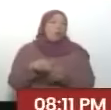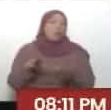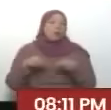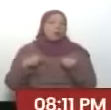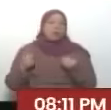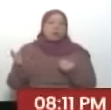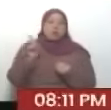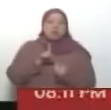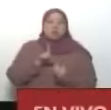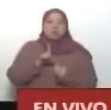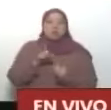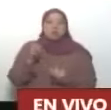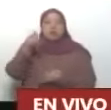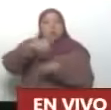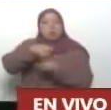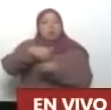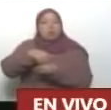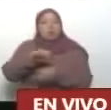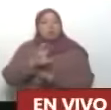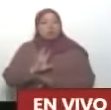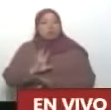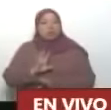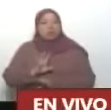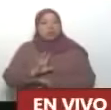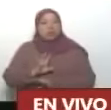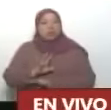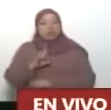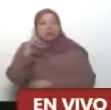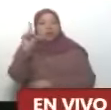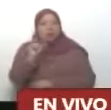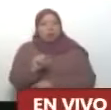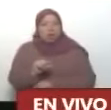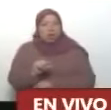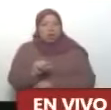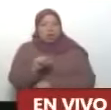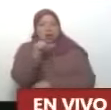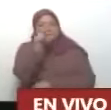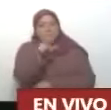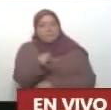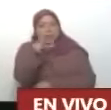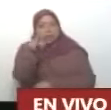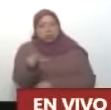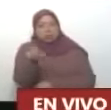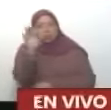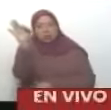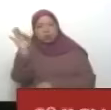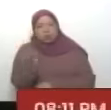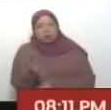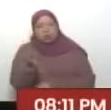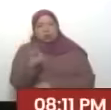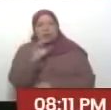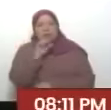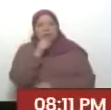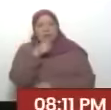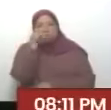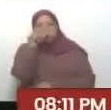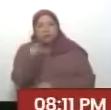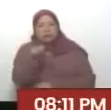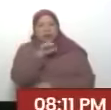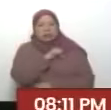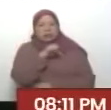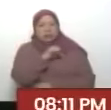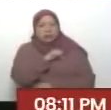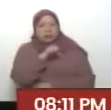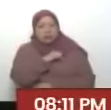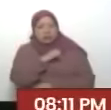máquina y no votó. Porcentaje pequeño, pero sucedió. Puede ser gente que se puso nerviosa,